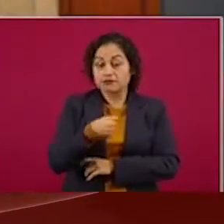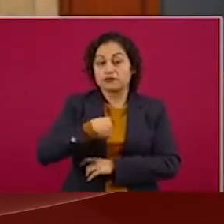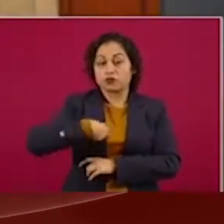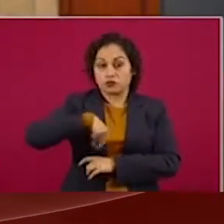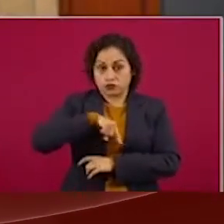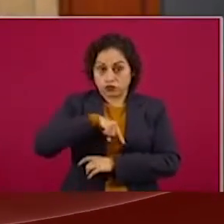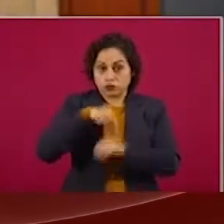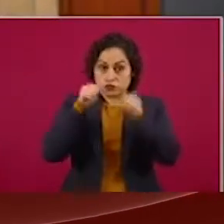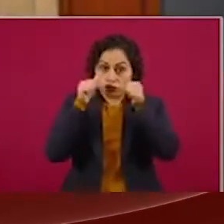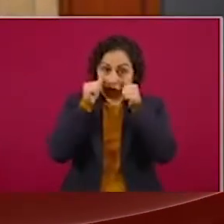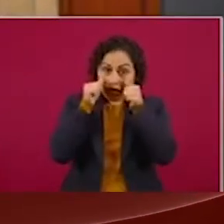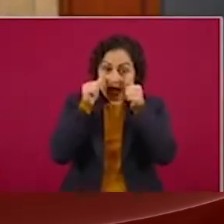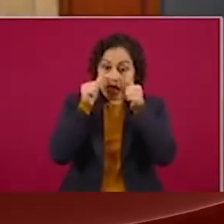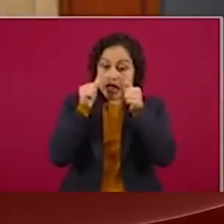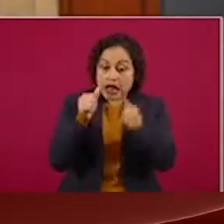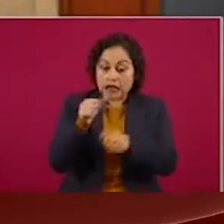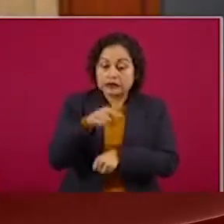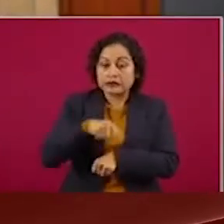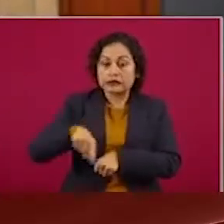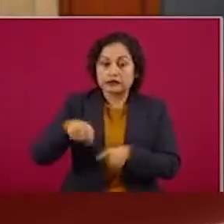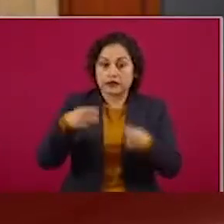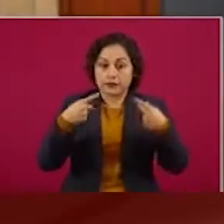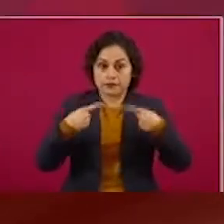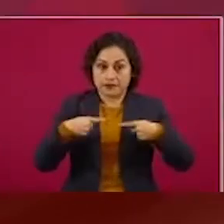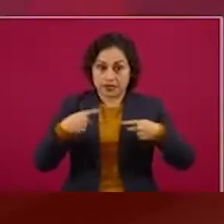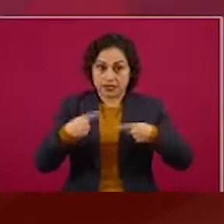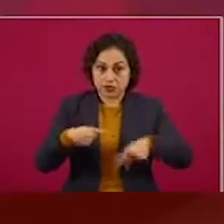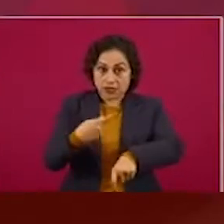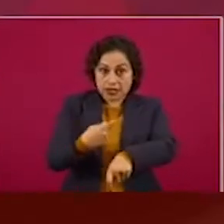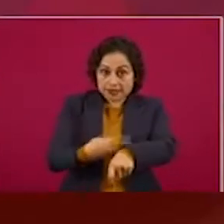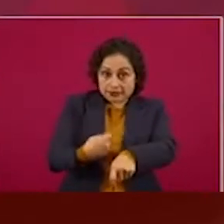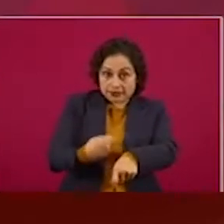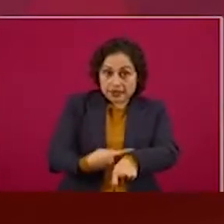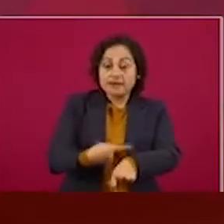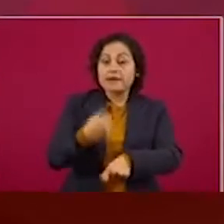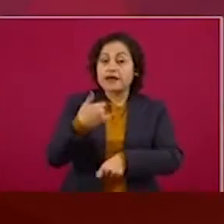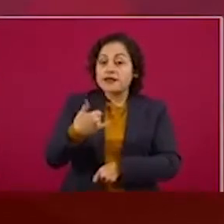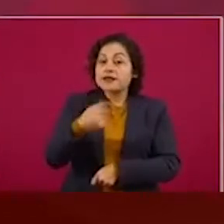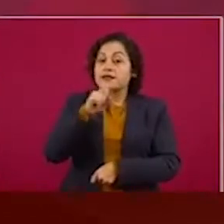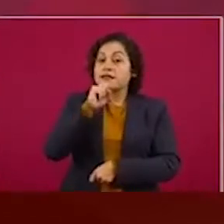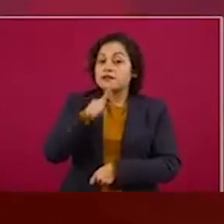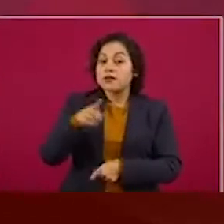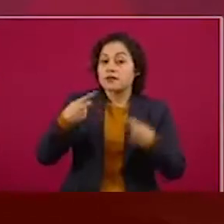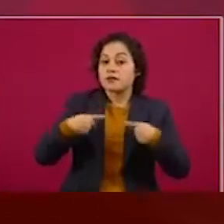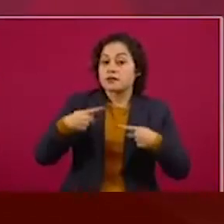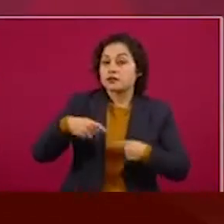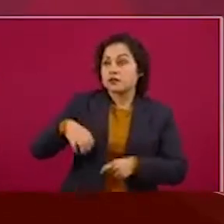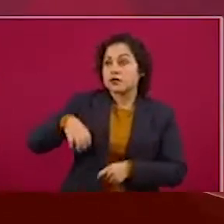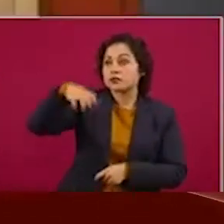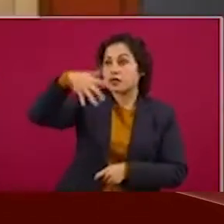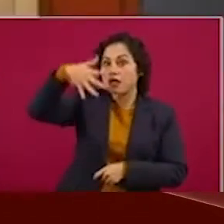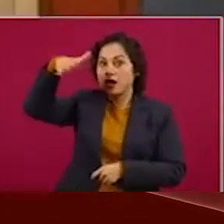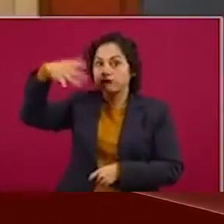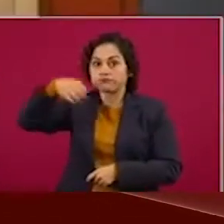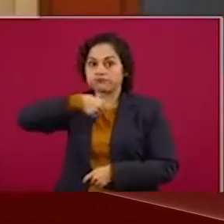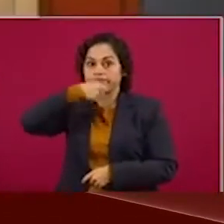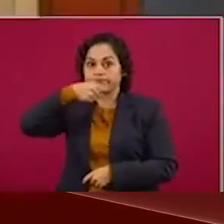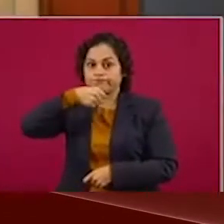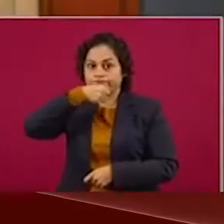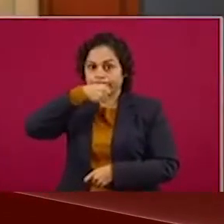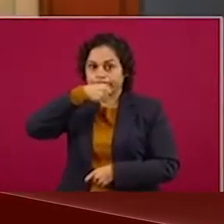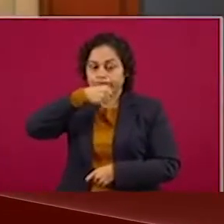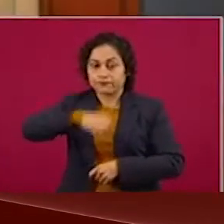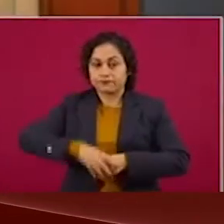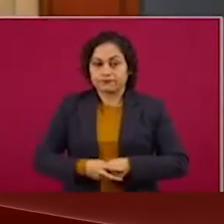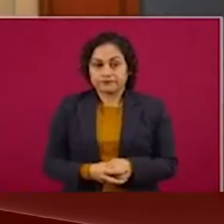Comunicarse por teléfono o videollamada con los seres queridos para evitar visitas. 4. Deberán estar solos los que